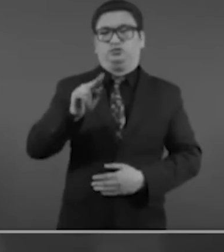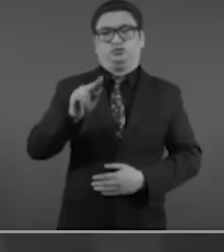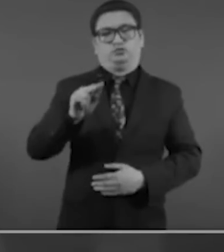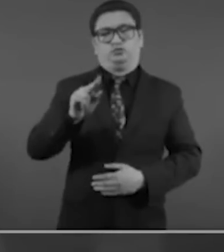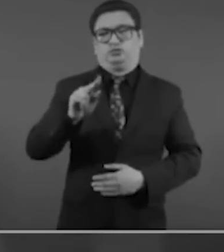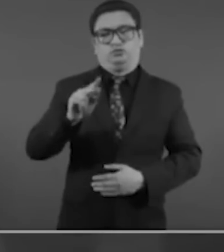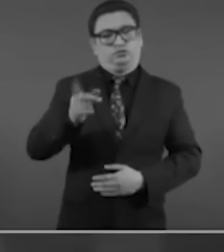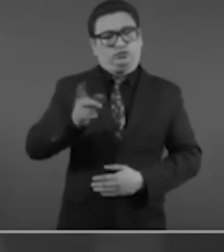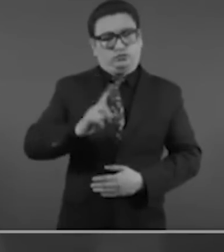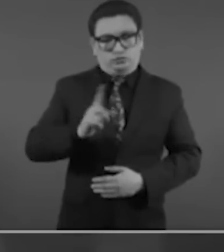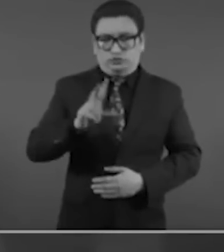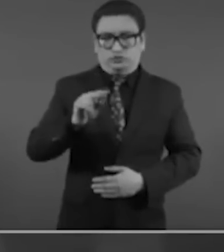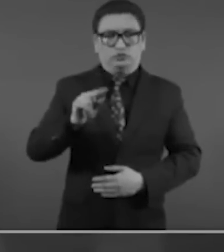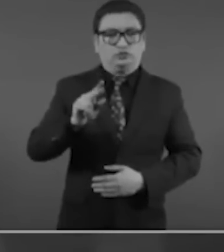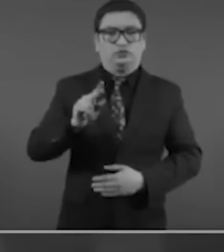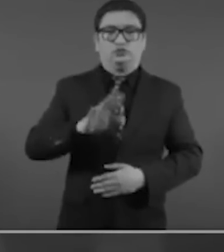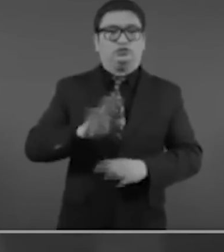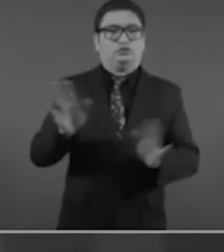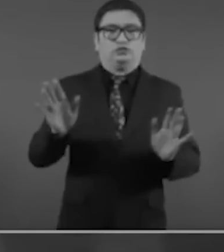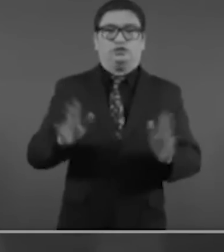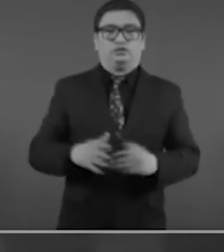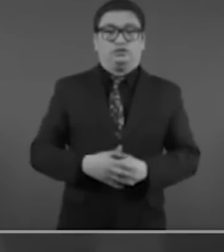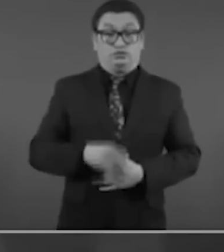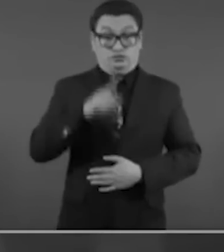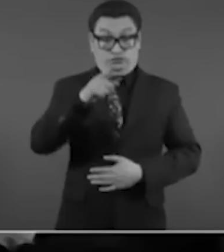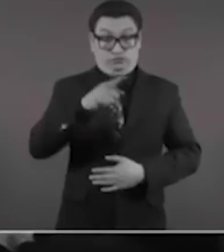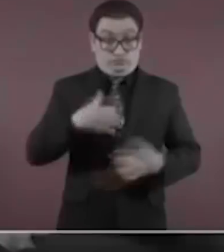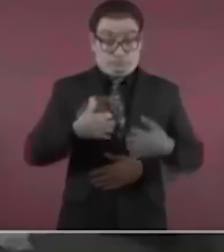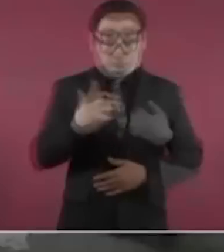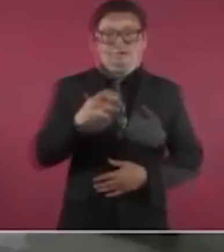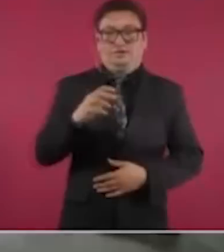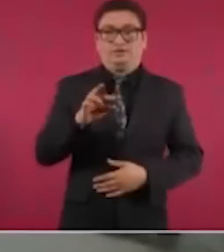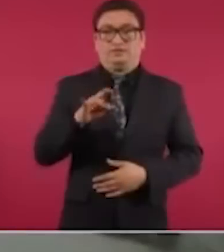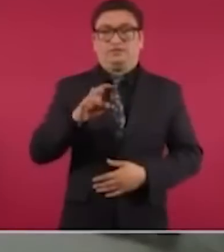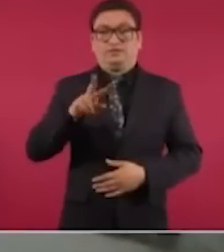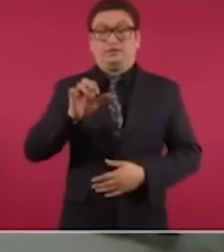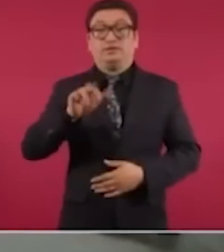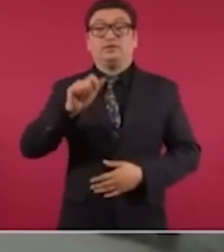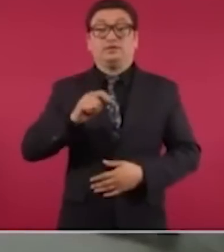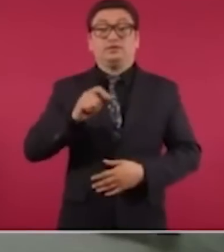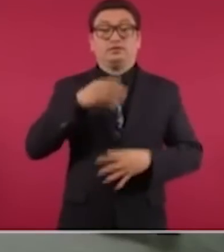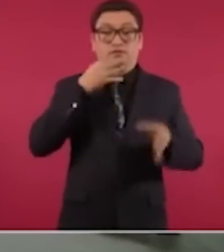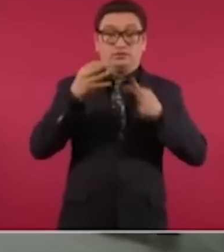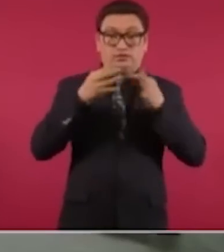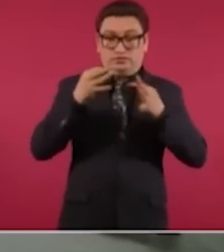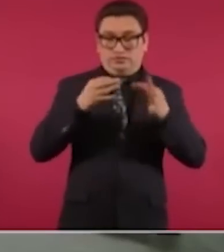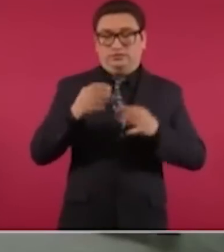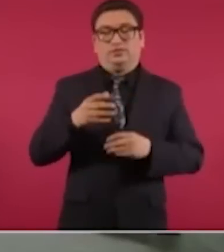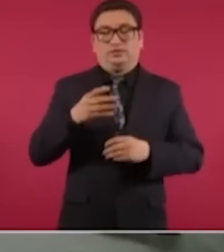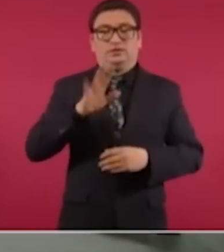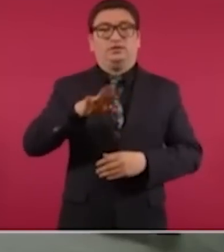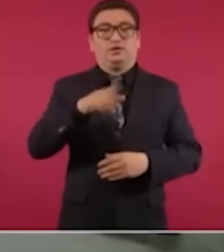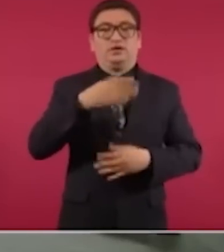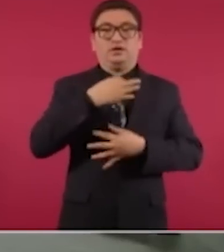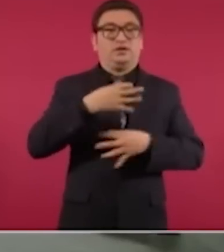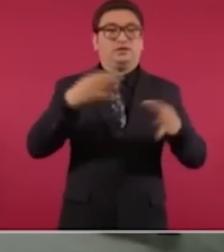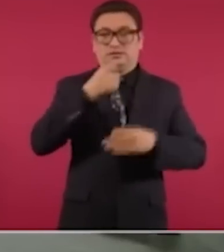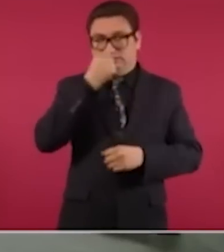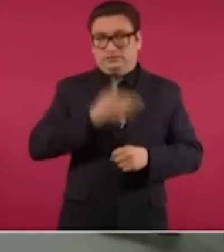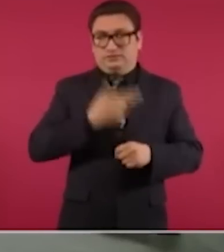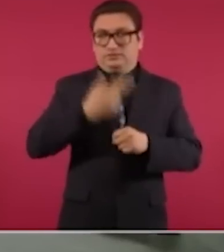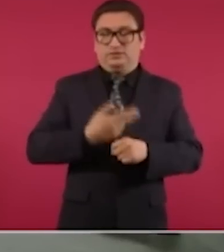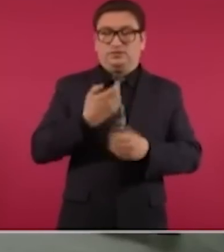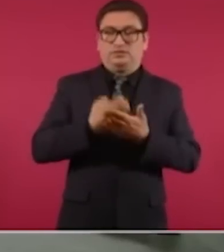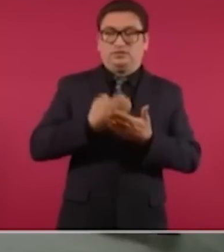es que ella dijo ya usted no está enojado pues hasta aquí Bueno ahora con este anuncio de la secretaria de economía